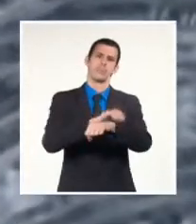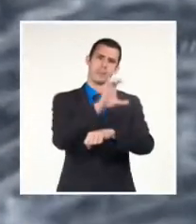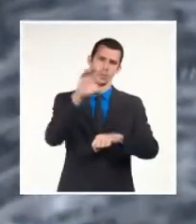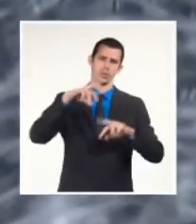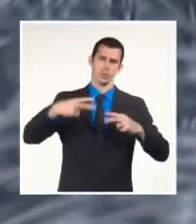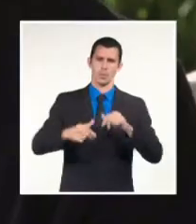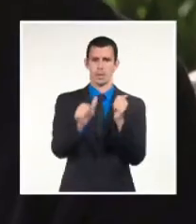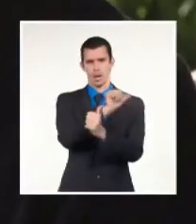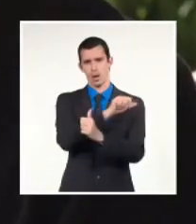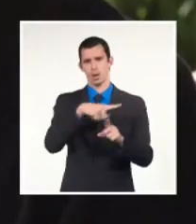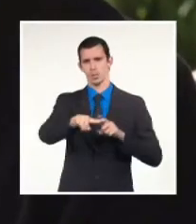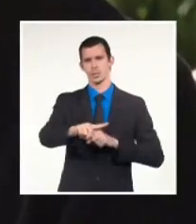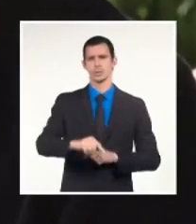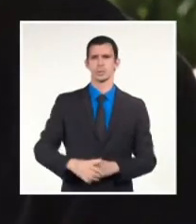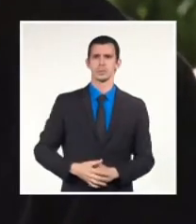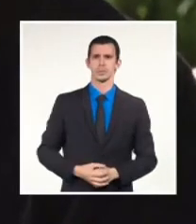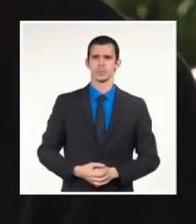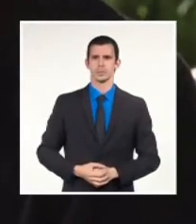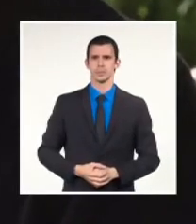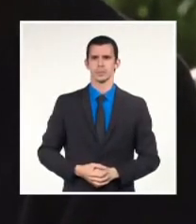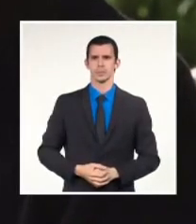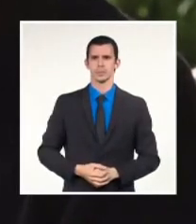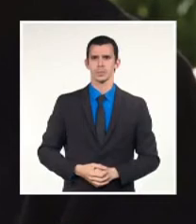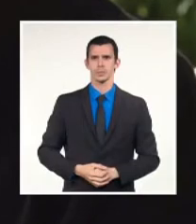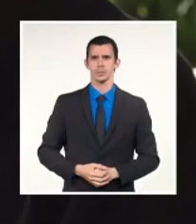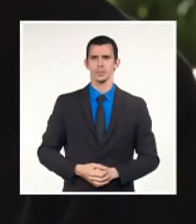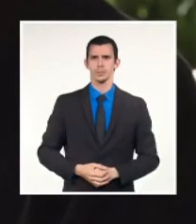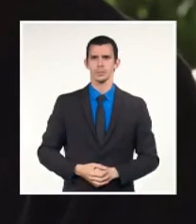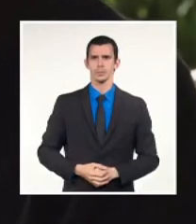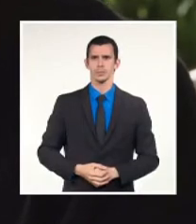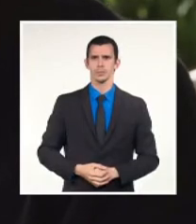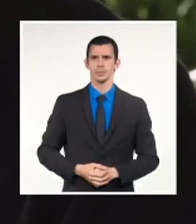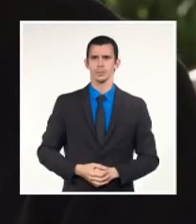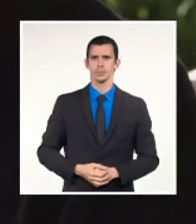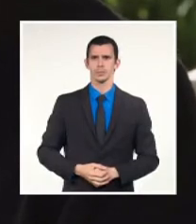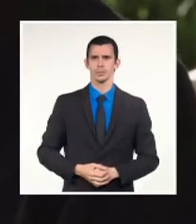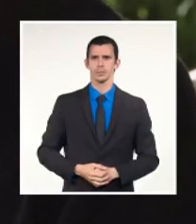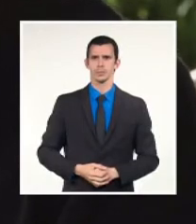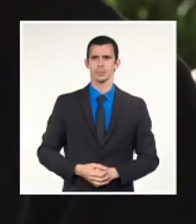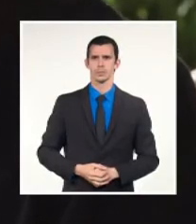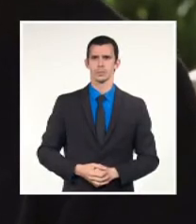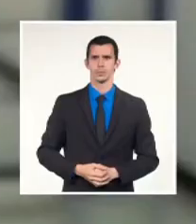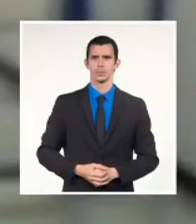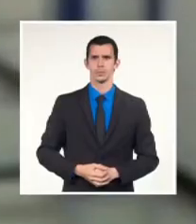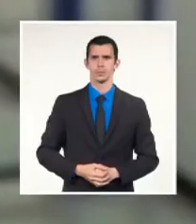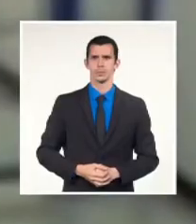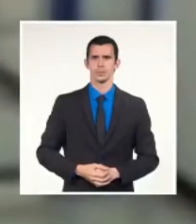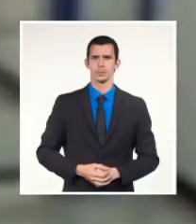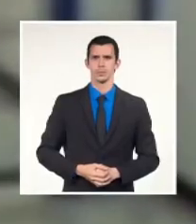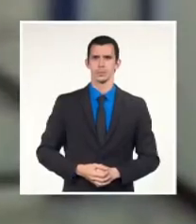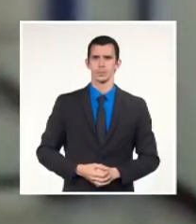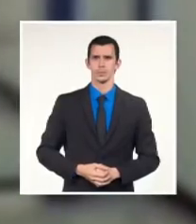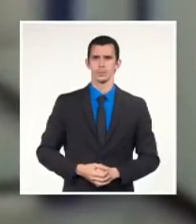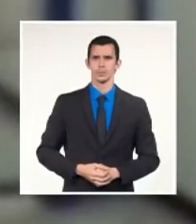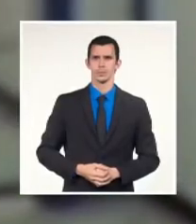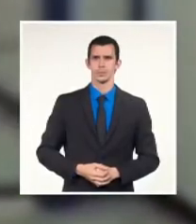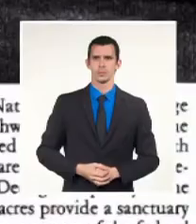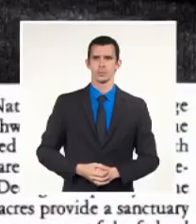Marion era ya una prisión con un régimen de privación